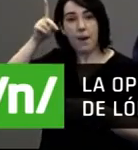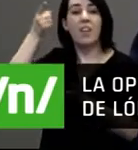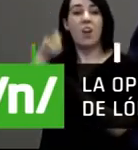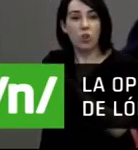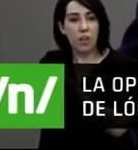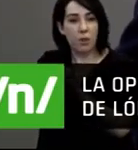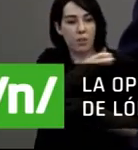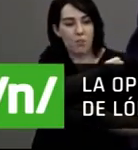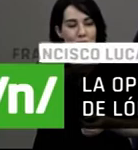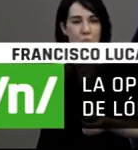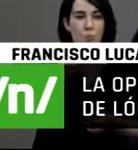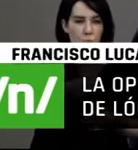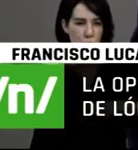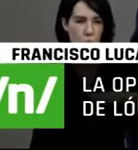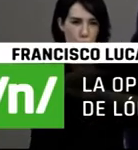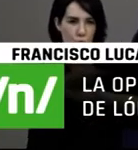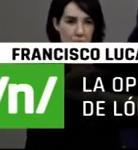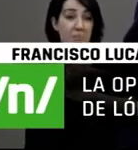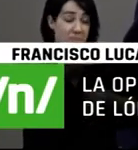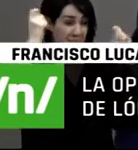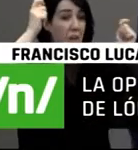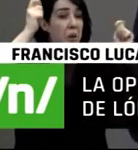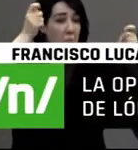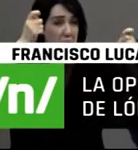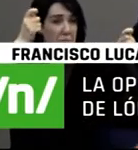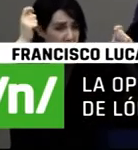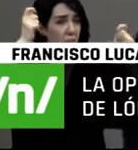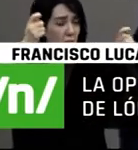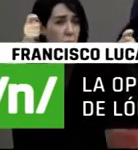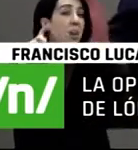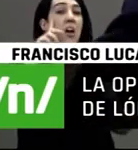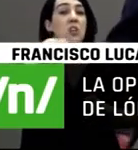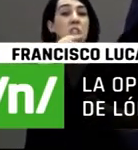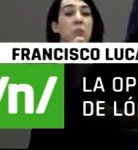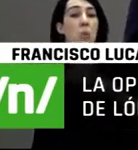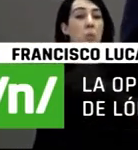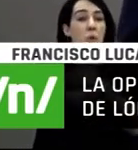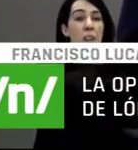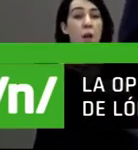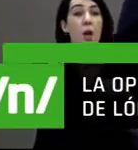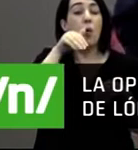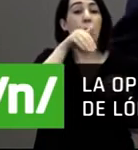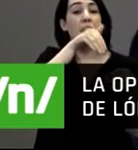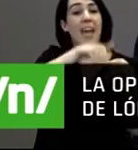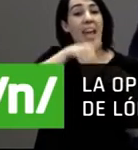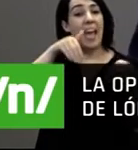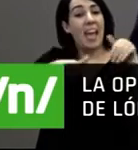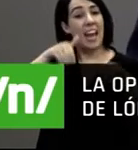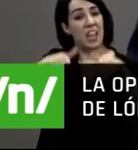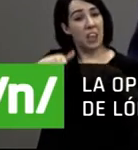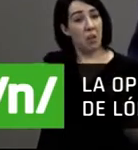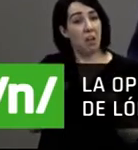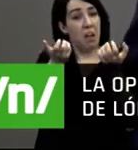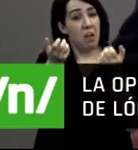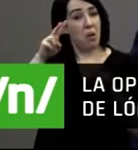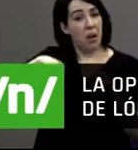Enhorabuena. Enhorabuena, señor López de Mira. No sé cómo lo hace, nunca gana unas elecciones, pero es usted el presidente de la región de Murcia y el presidente del